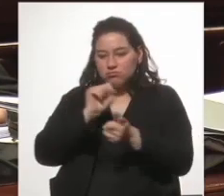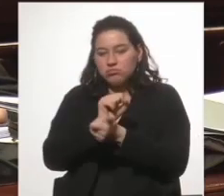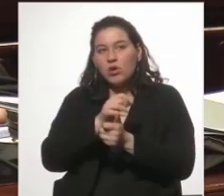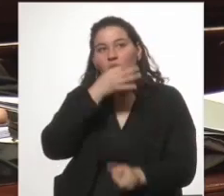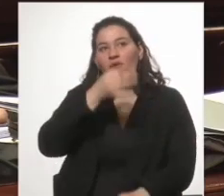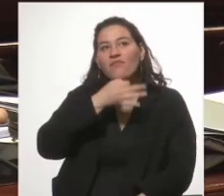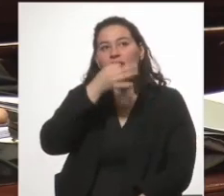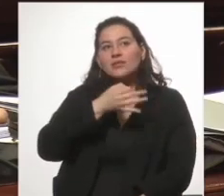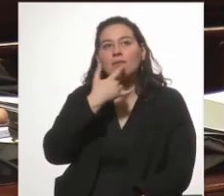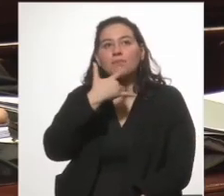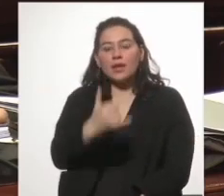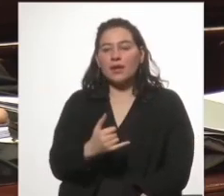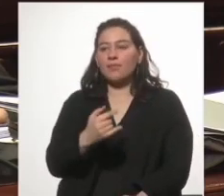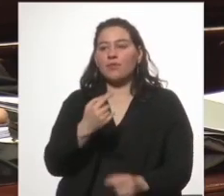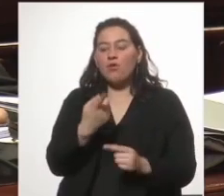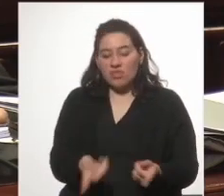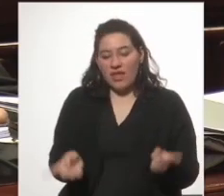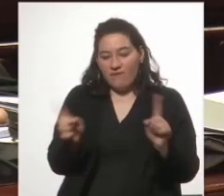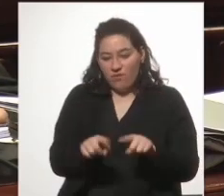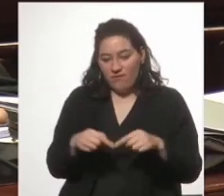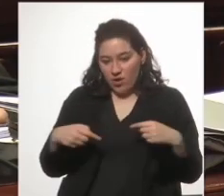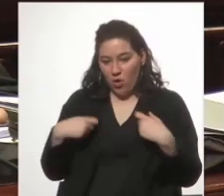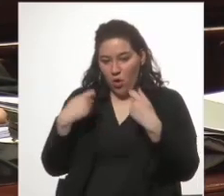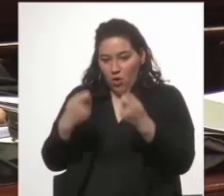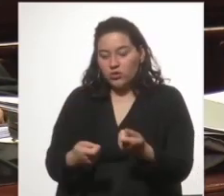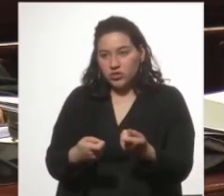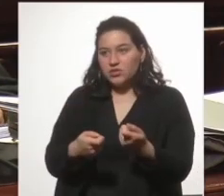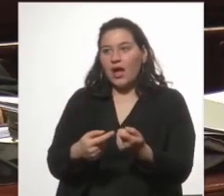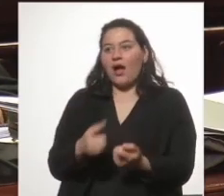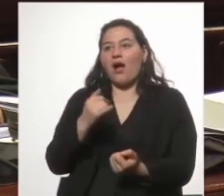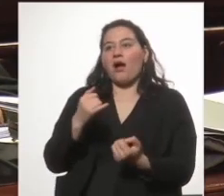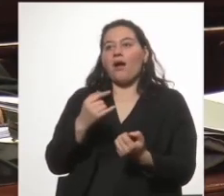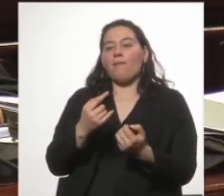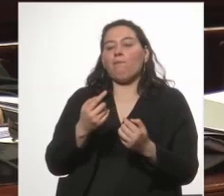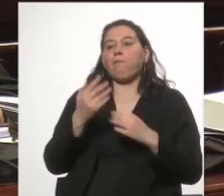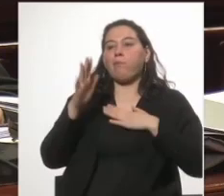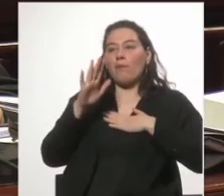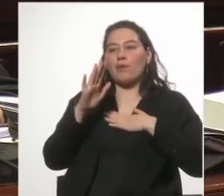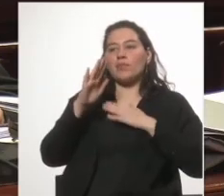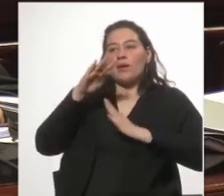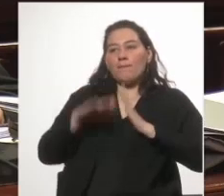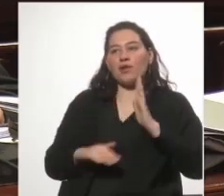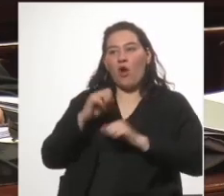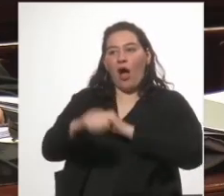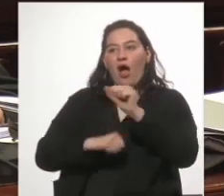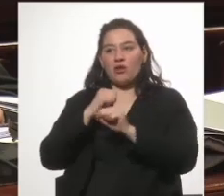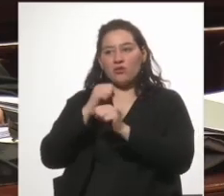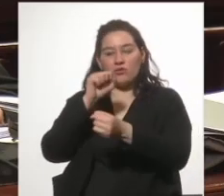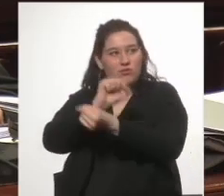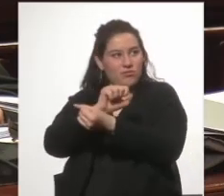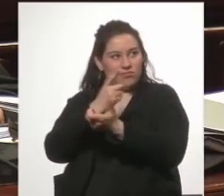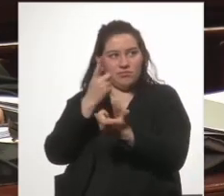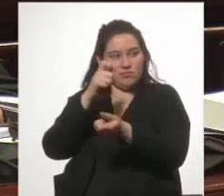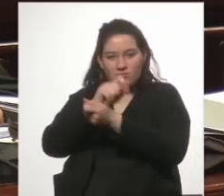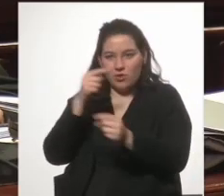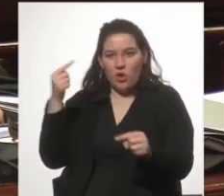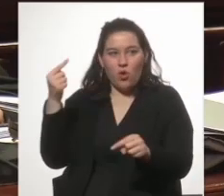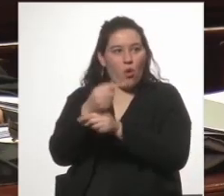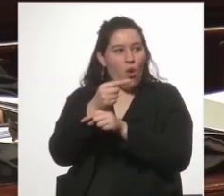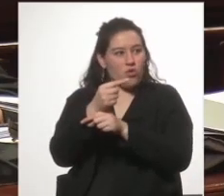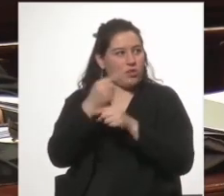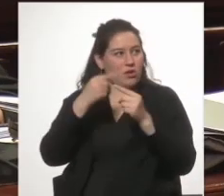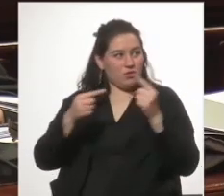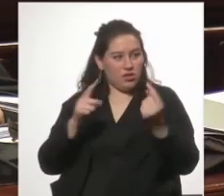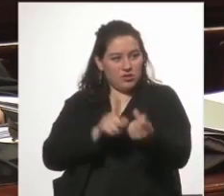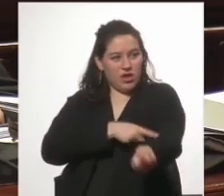por ejemplo, que devuelve los bienes y se le promete una menor pena, constituyéndose una justicia penal contractualizada totalmente ajena a nuestras